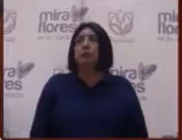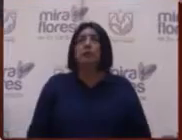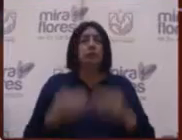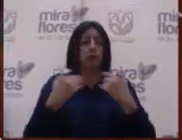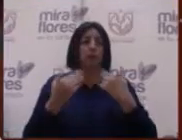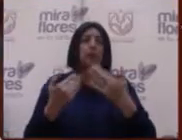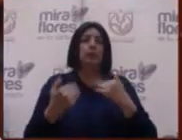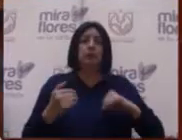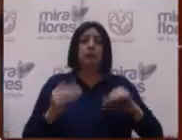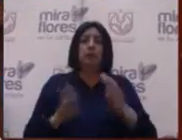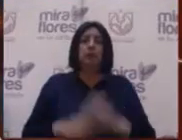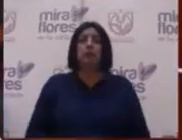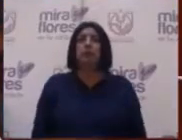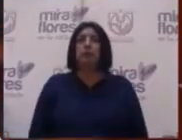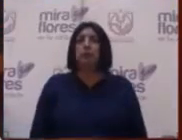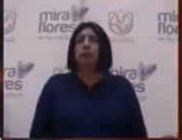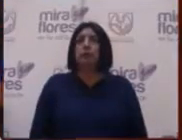Gracias, señor alcalde.